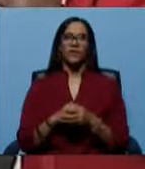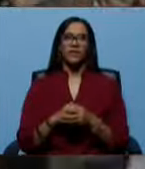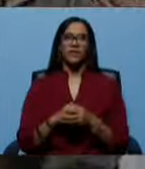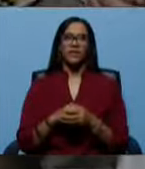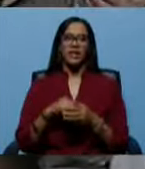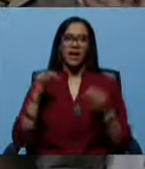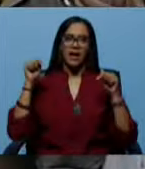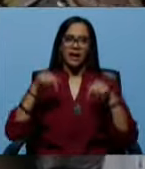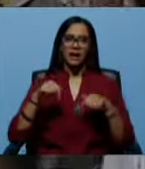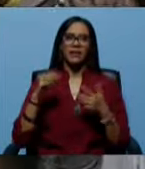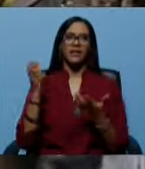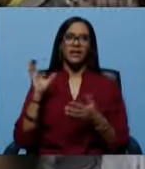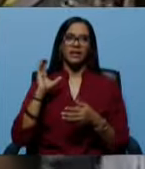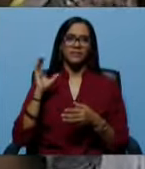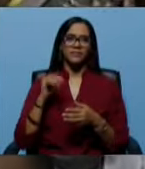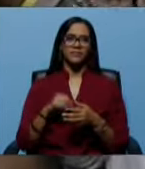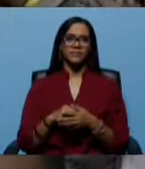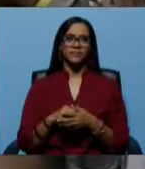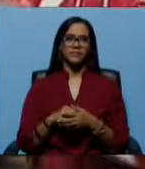hermano.